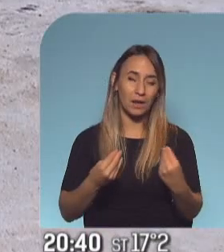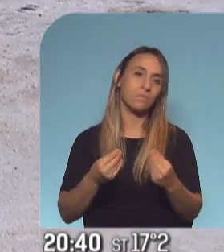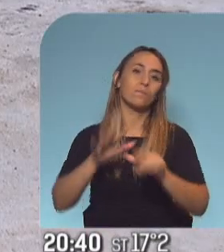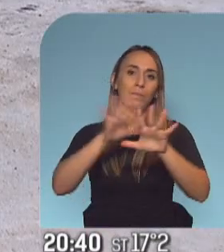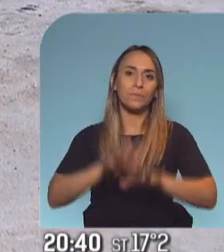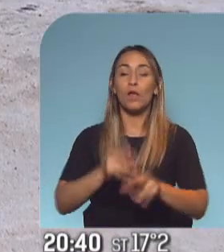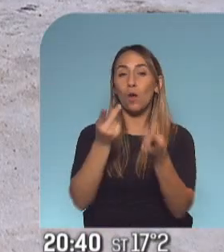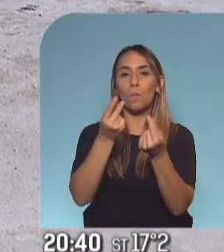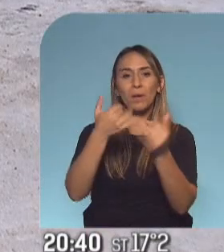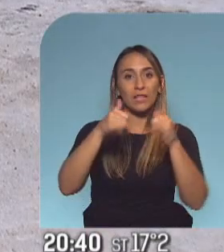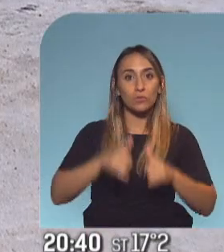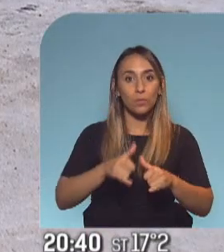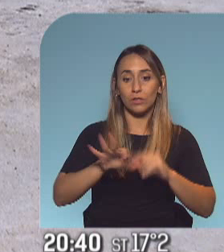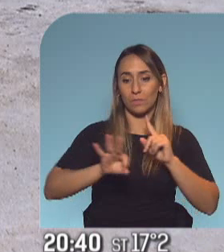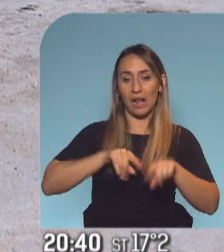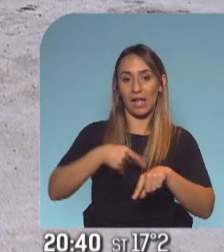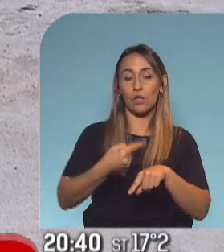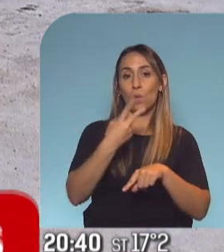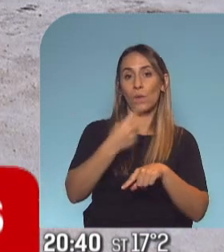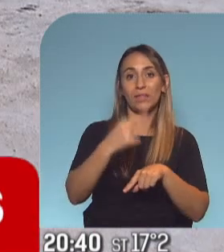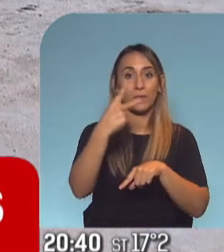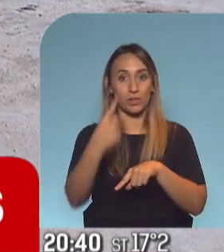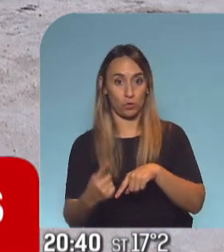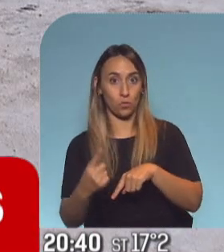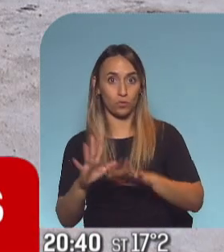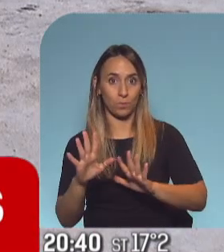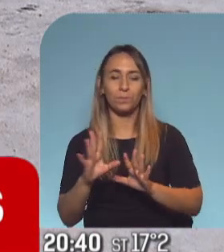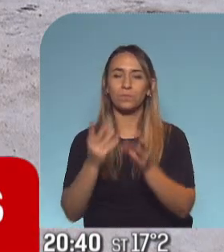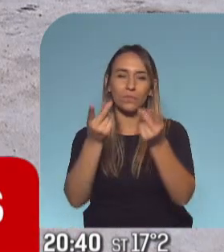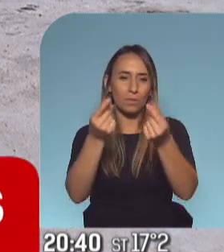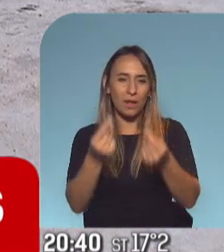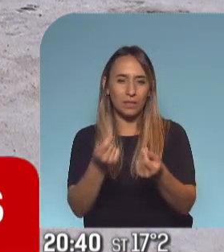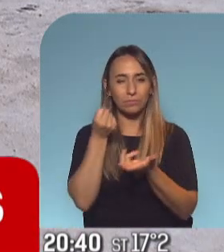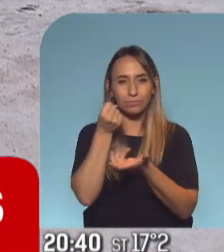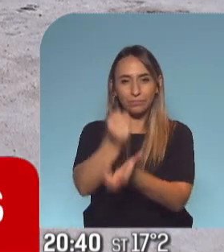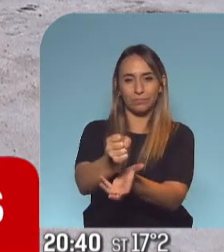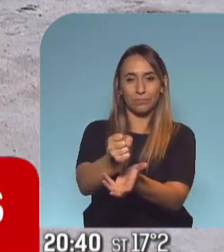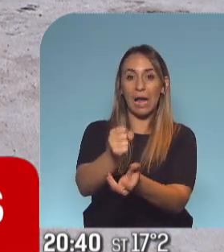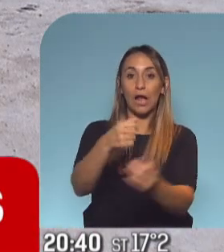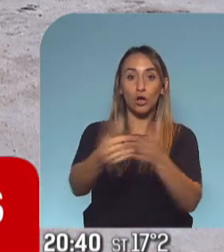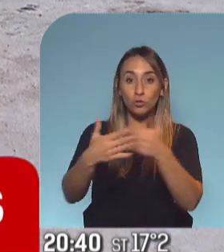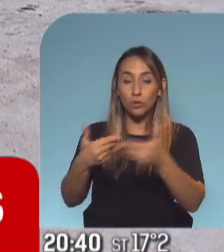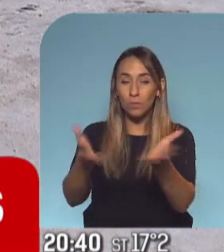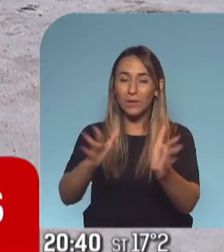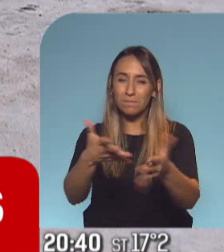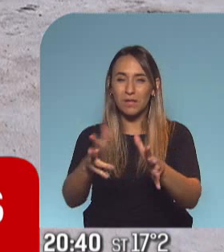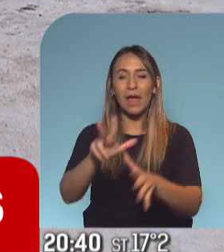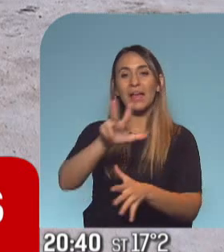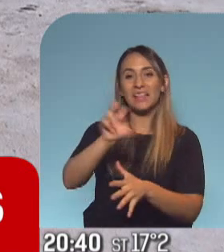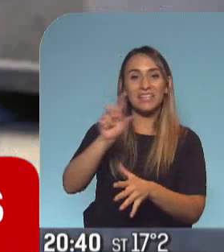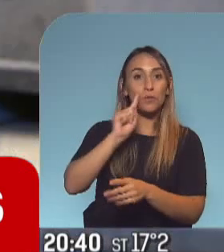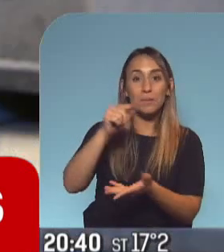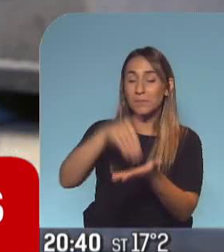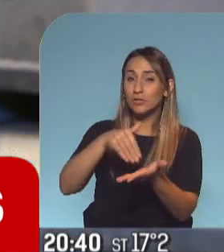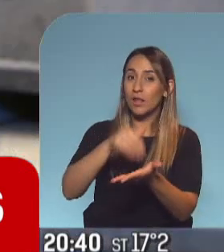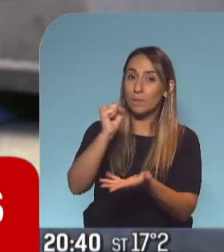presupuesto 2021. El monto destinado para las obras públicas es más de 300.000 millones de pesos,